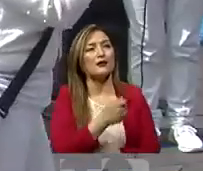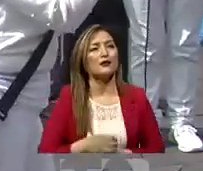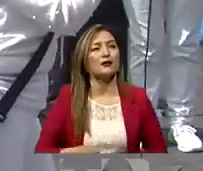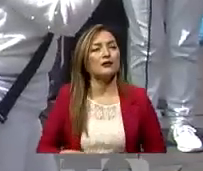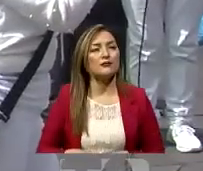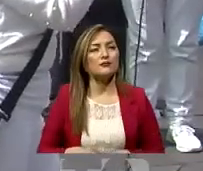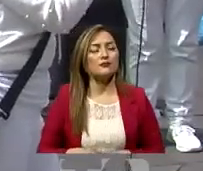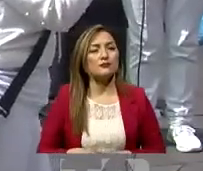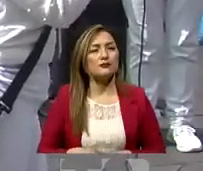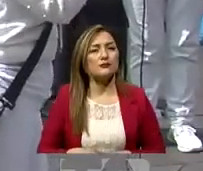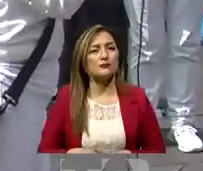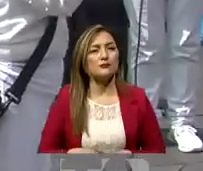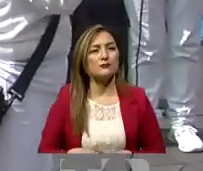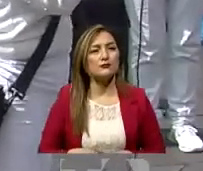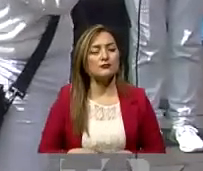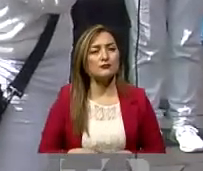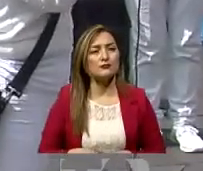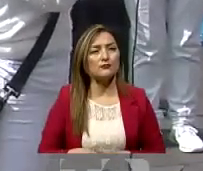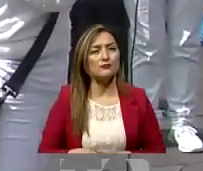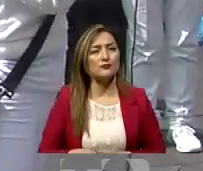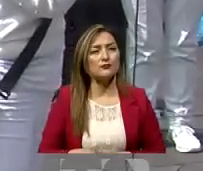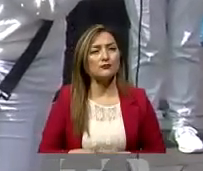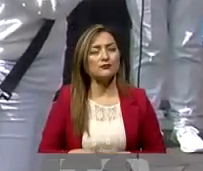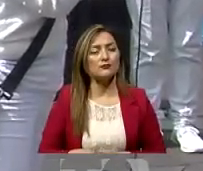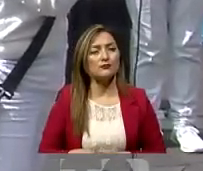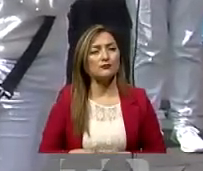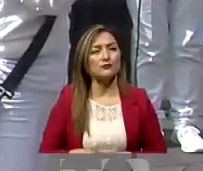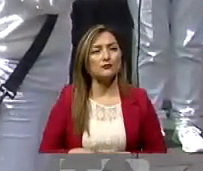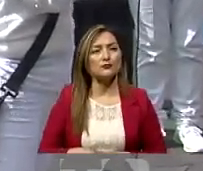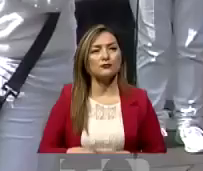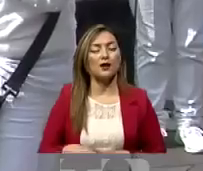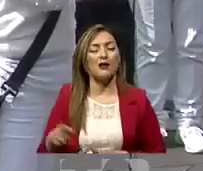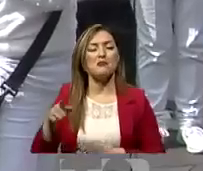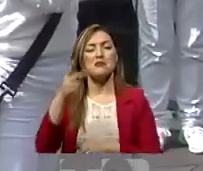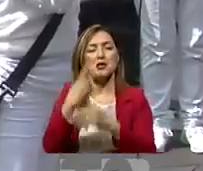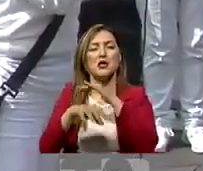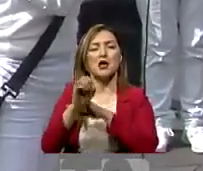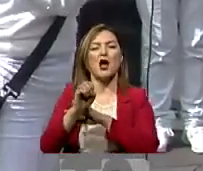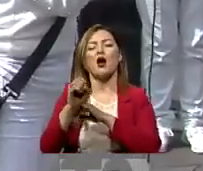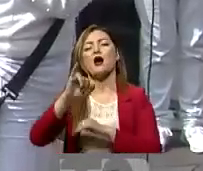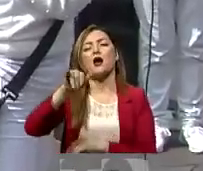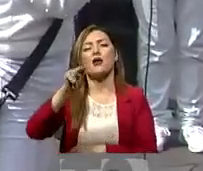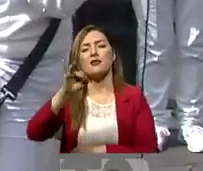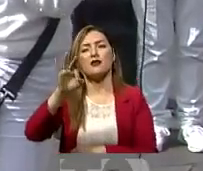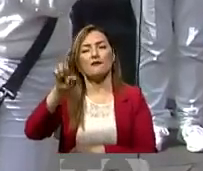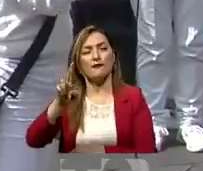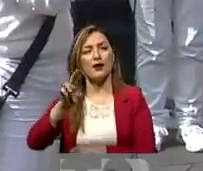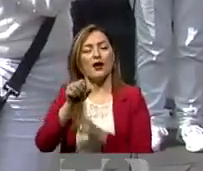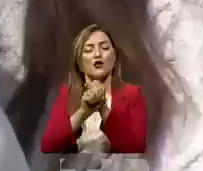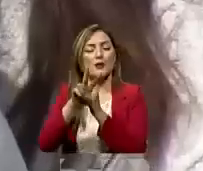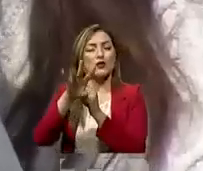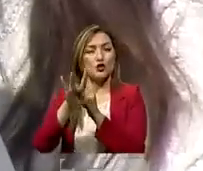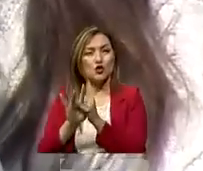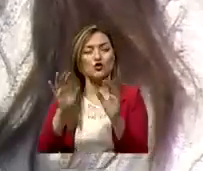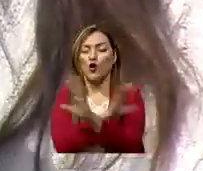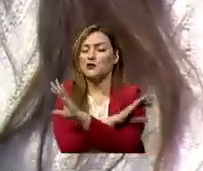Jennifer Caterina Quintiunco desapareció el 8 de enero, tiene 28 años. Jimena García